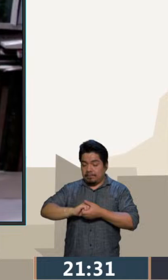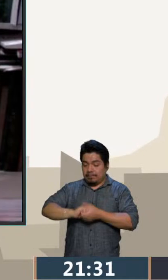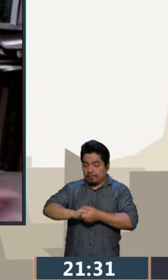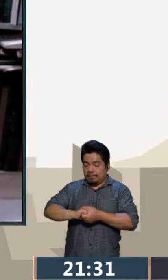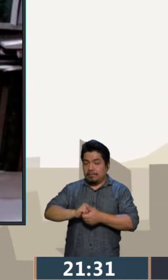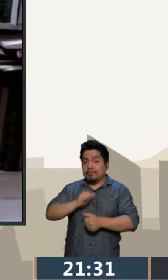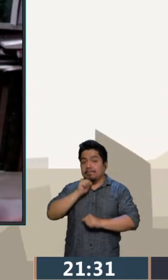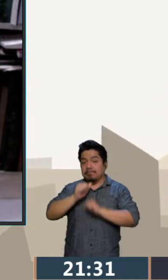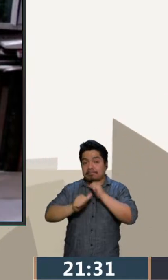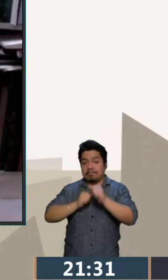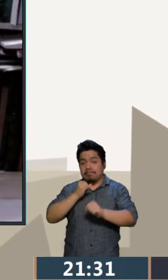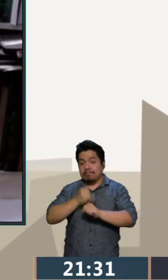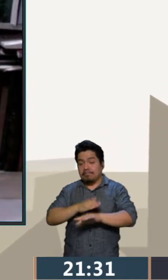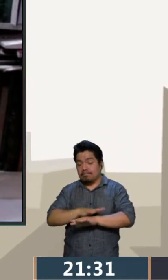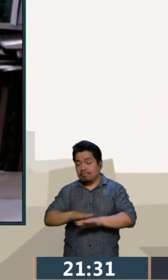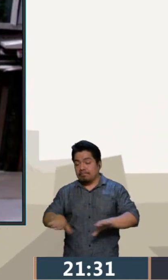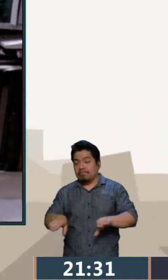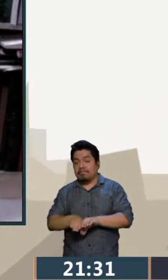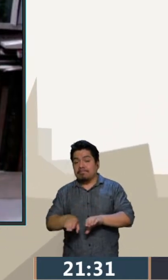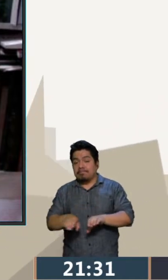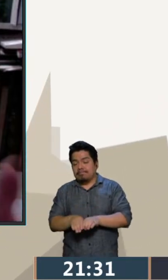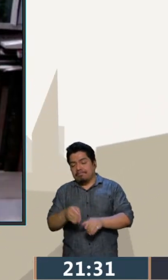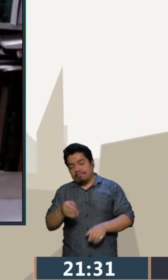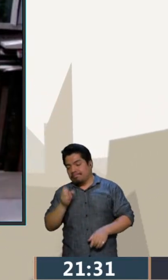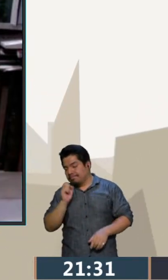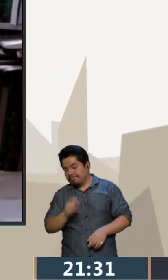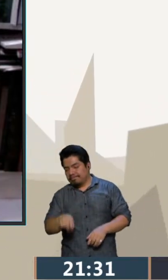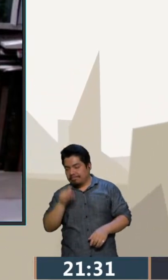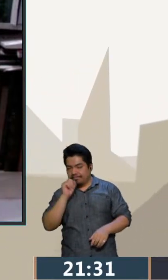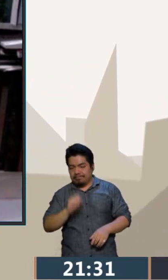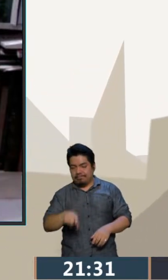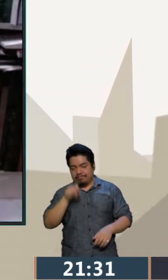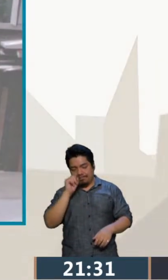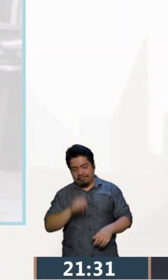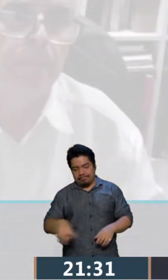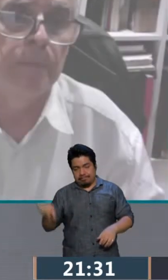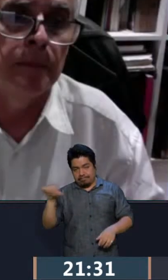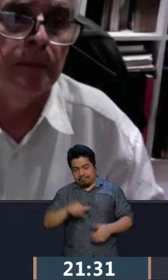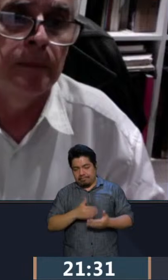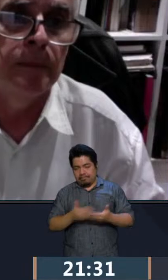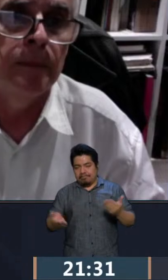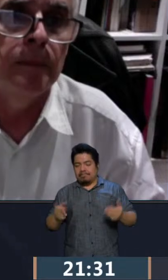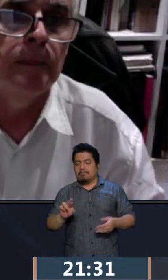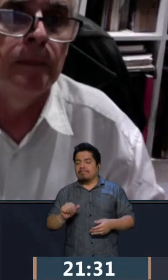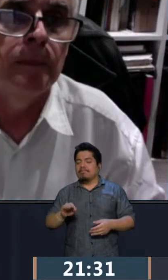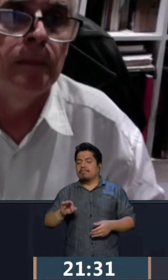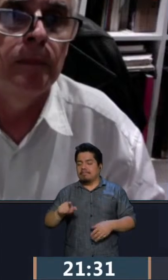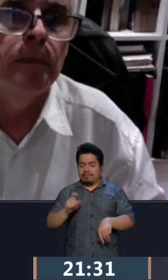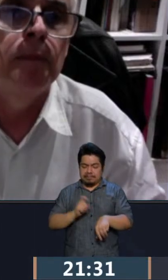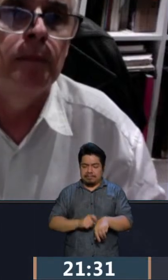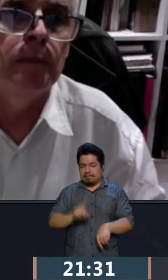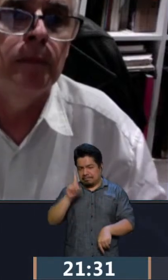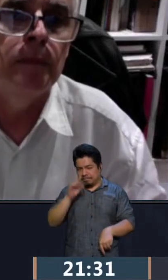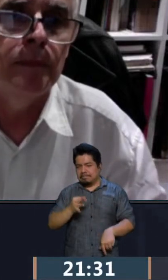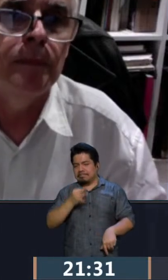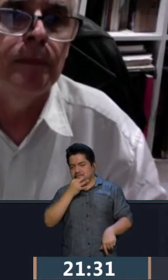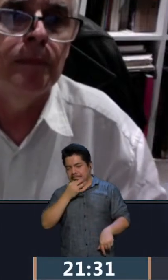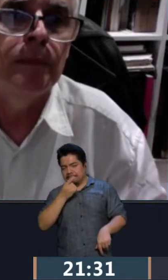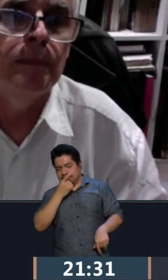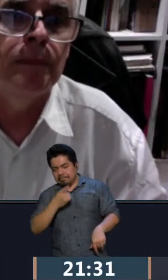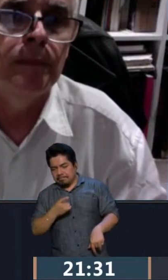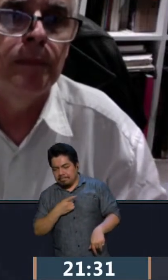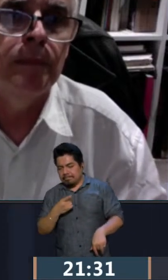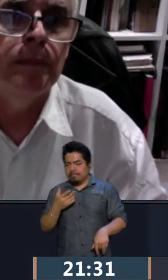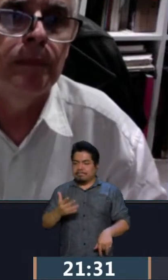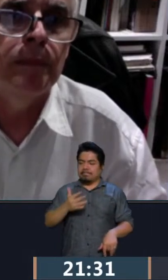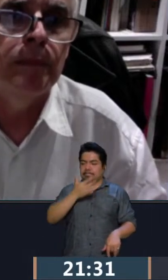no dar información sobre cómo era la violencia. Es exactamente lo mismo que estamos viviendo hoy en día. Rafael, nos queda poquito más de un minutito, pero ahorita mencionabas que